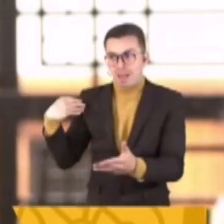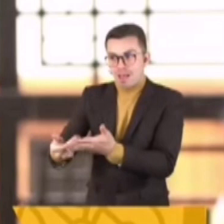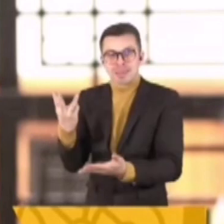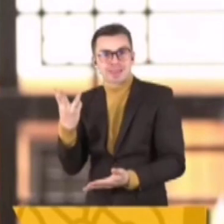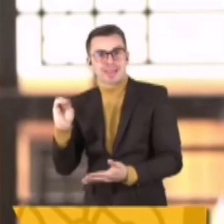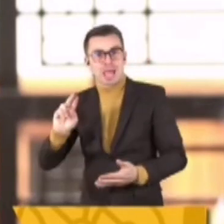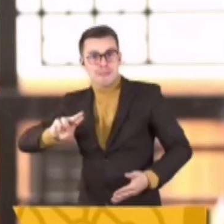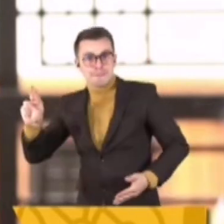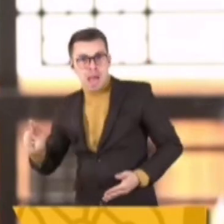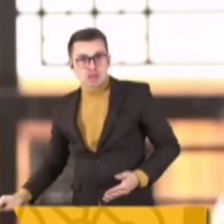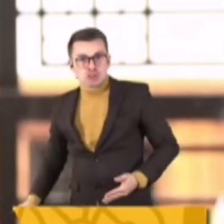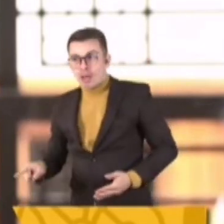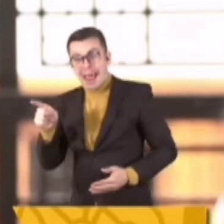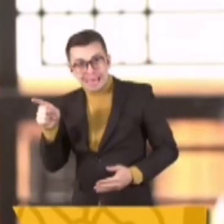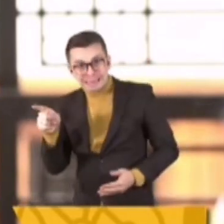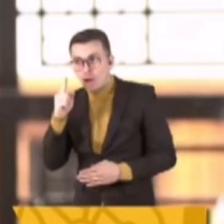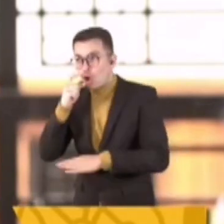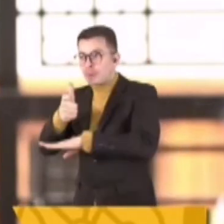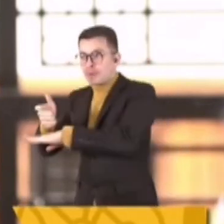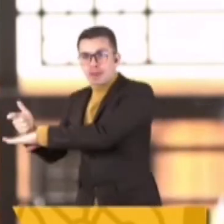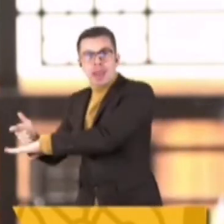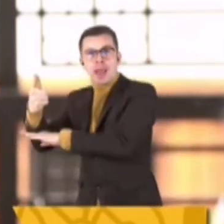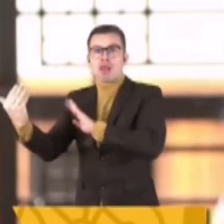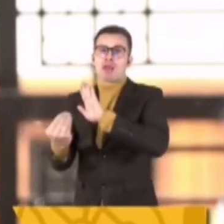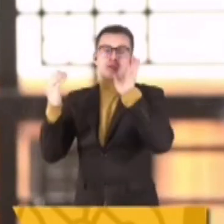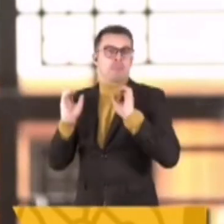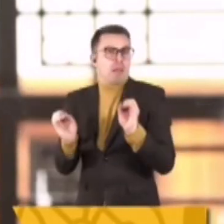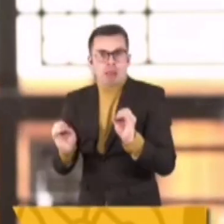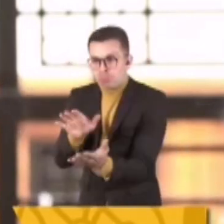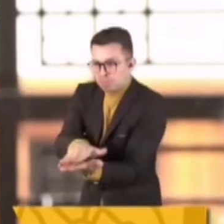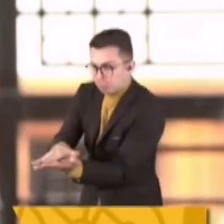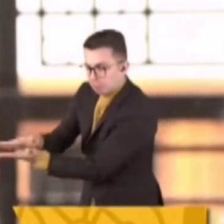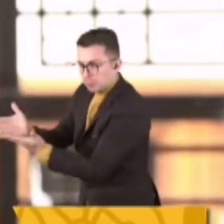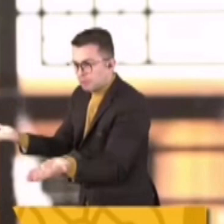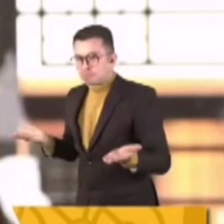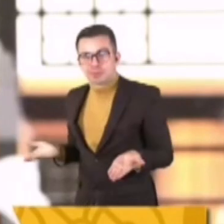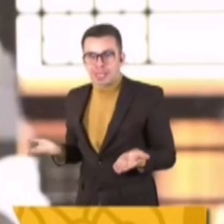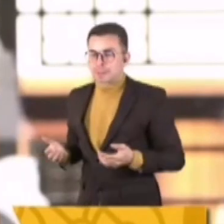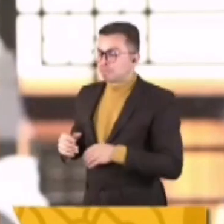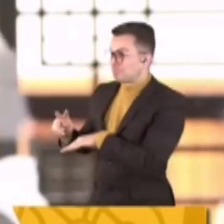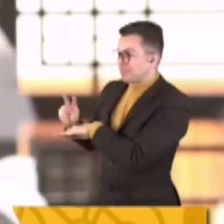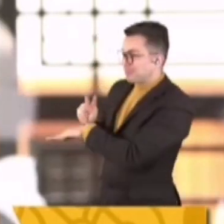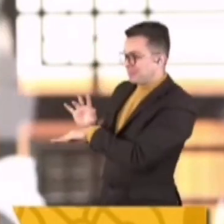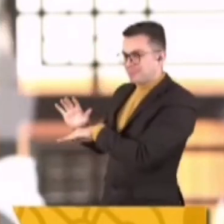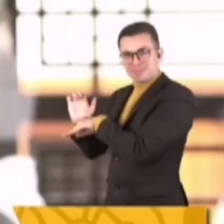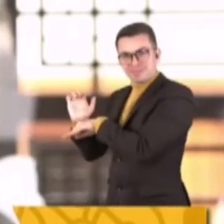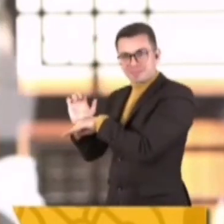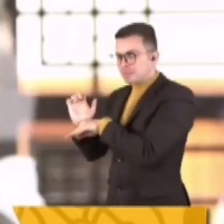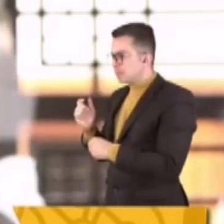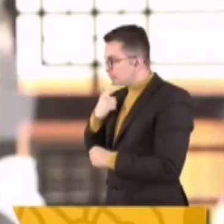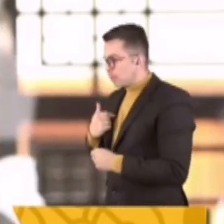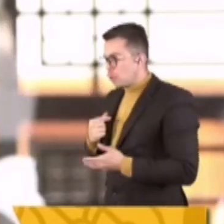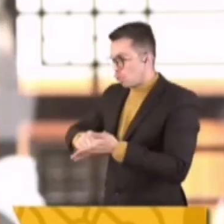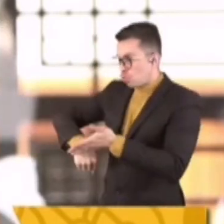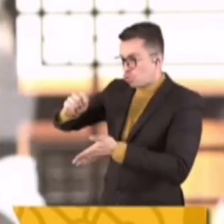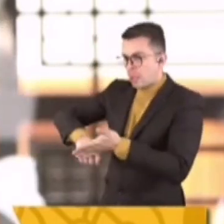la no objeción de la interventoría, y nos ha recomendado, tal y como está convenido en el contrato,